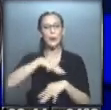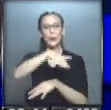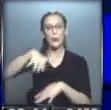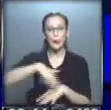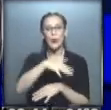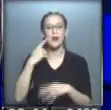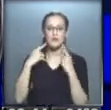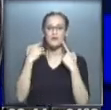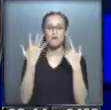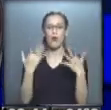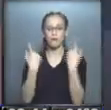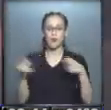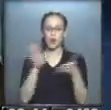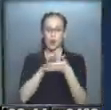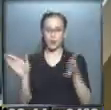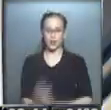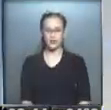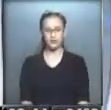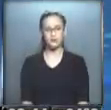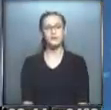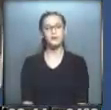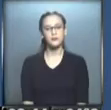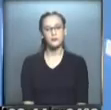nos trae todas las novedades del equipo de Sabela.